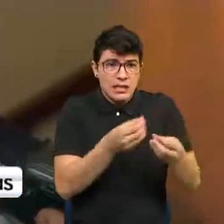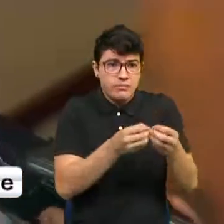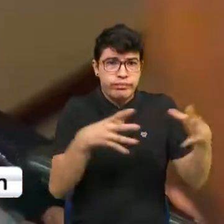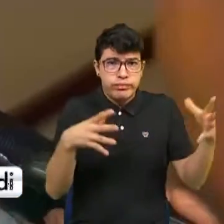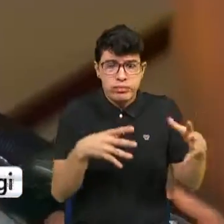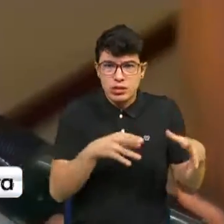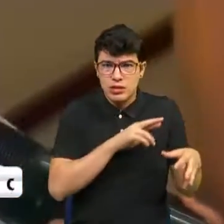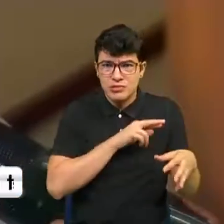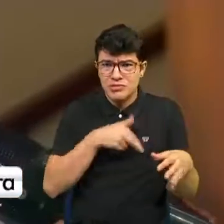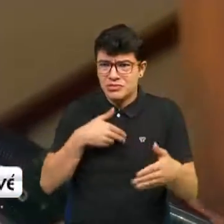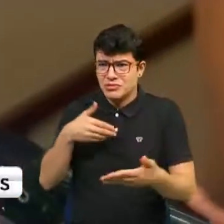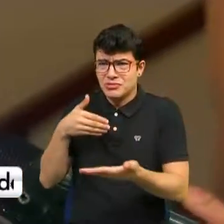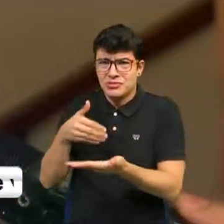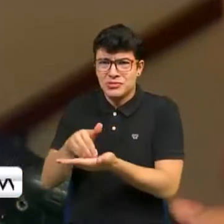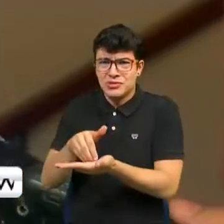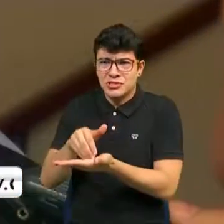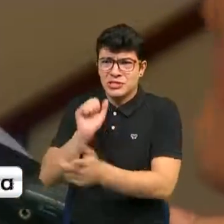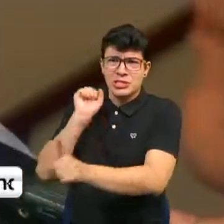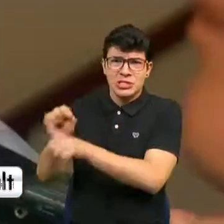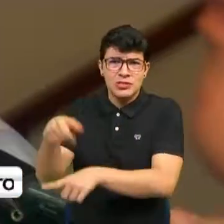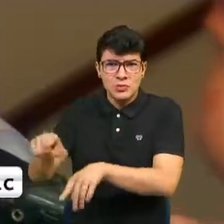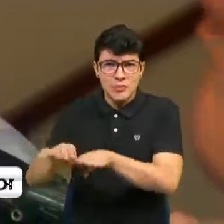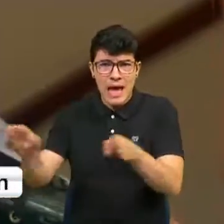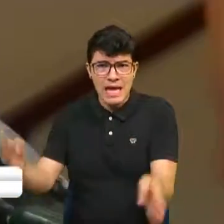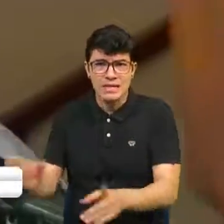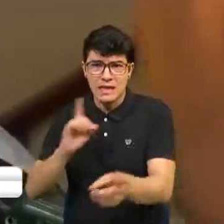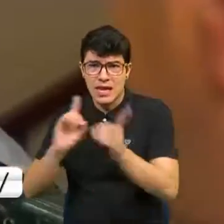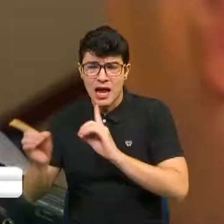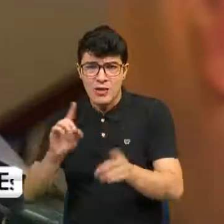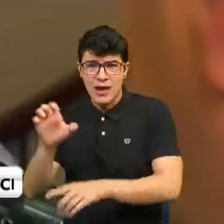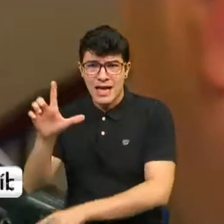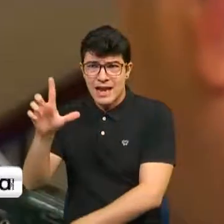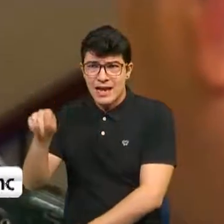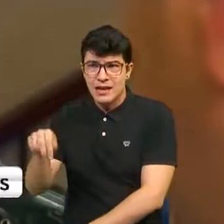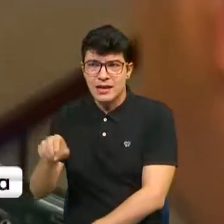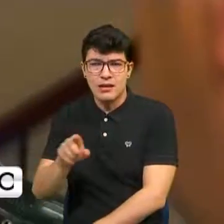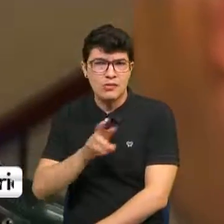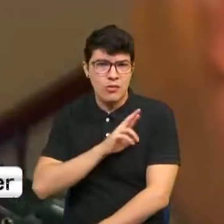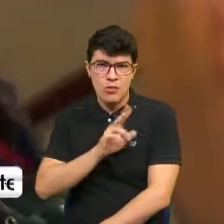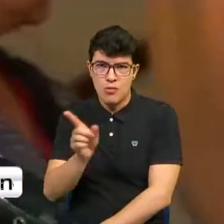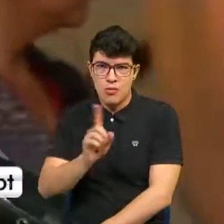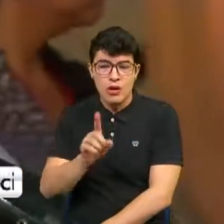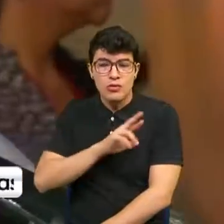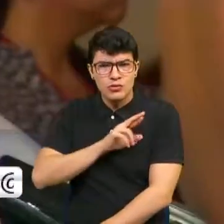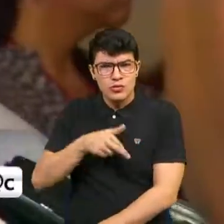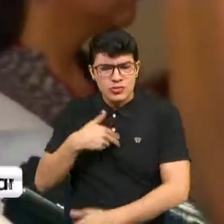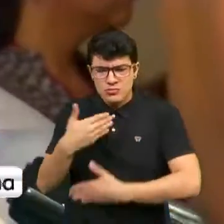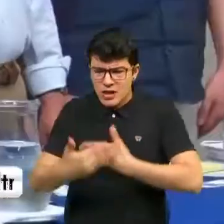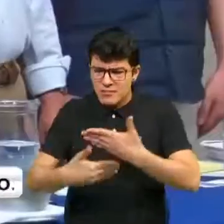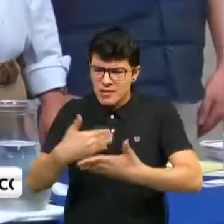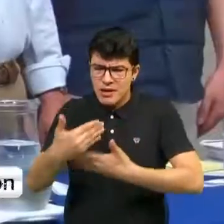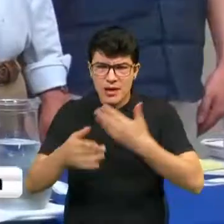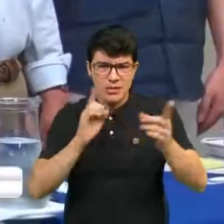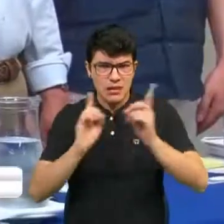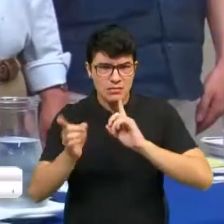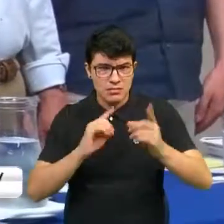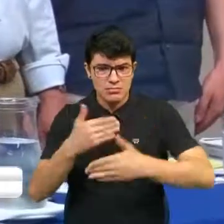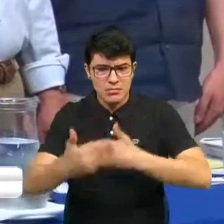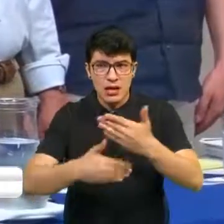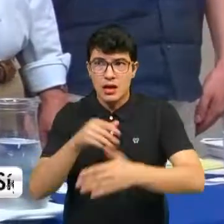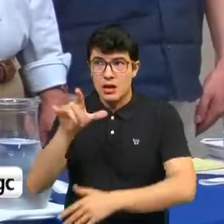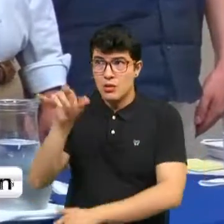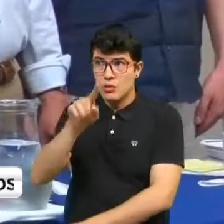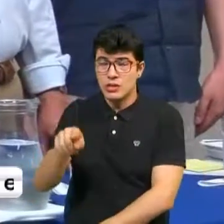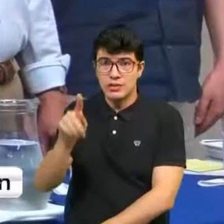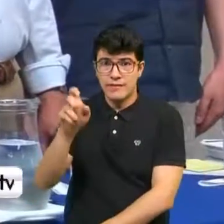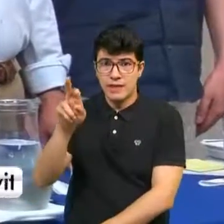vamos a negociar apresuradamente con él ln ni vamos a ceder en la firmeza de nuestra exposición luís fernando niño